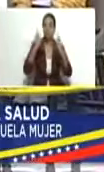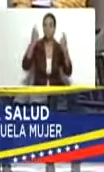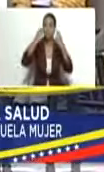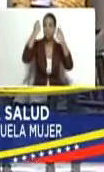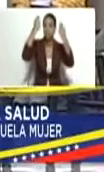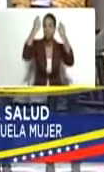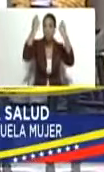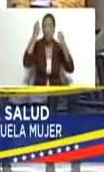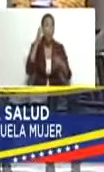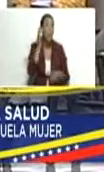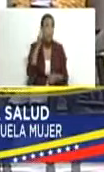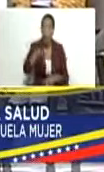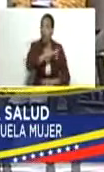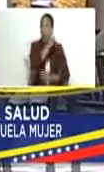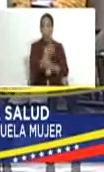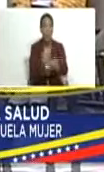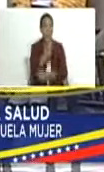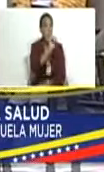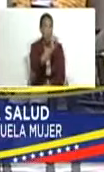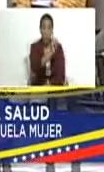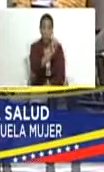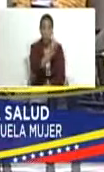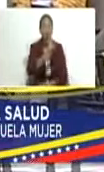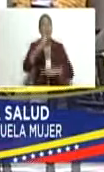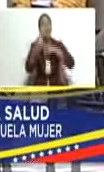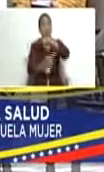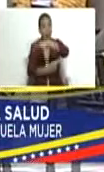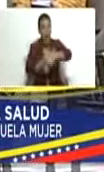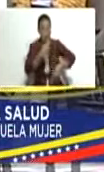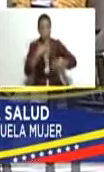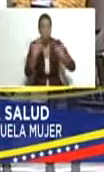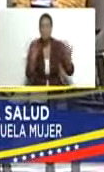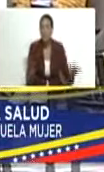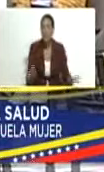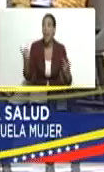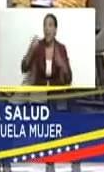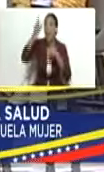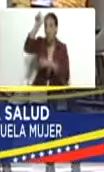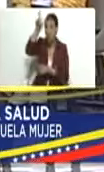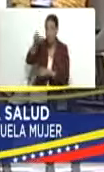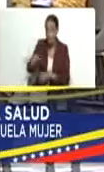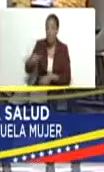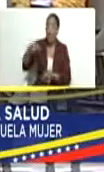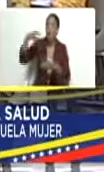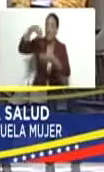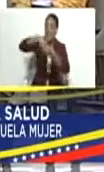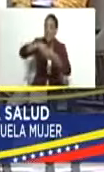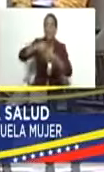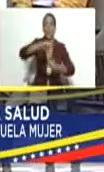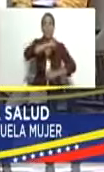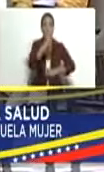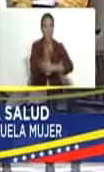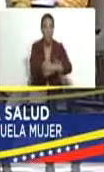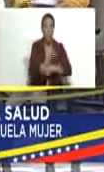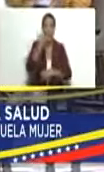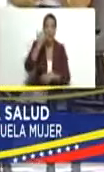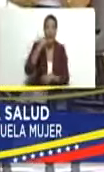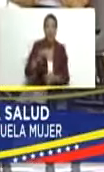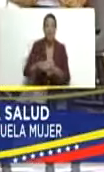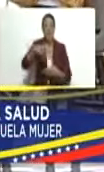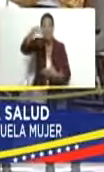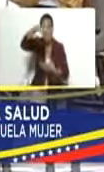Consigna no es mujeres al poder. En revolución la consigna, mujeres en el poder ya. En